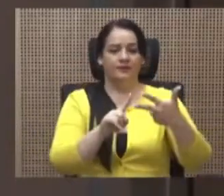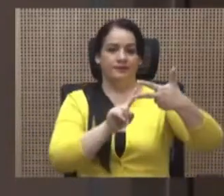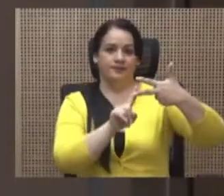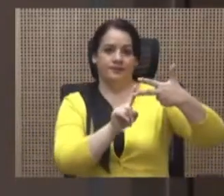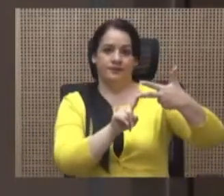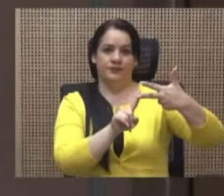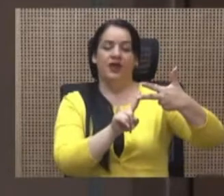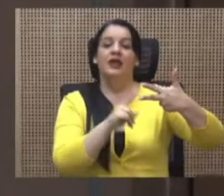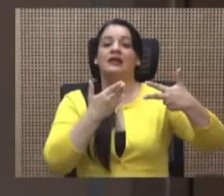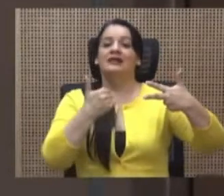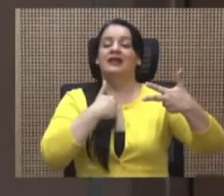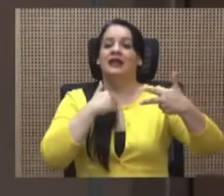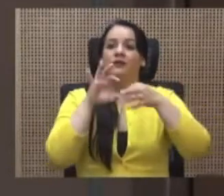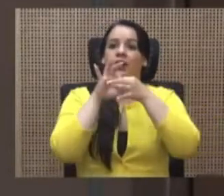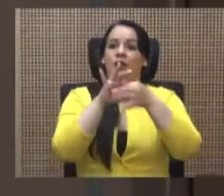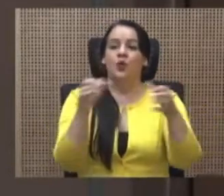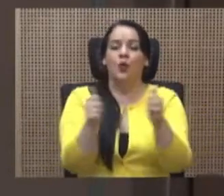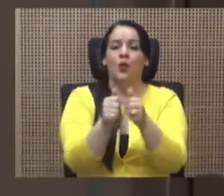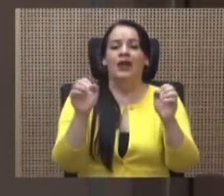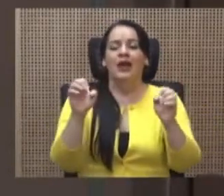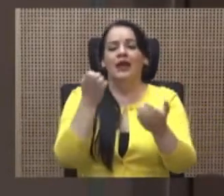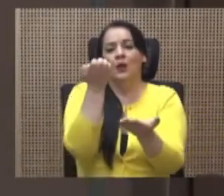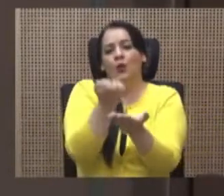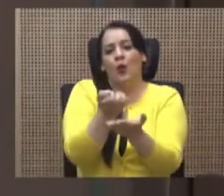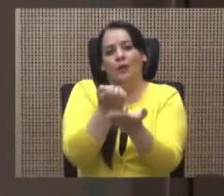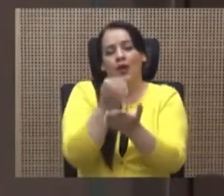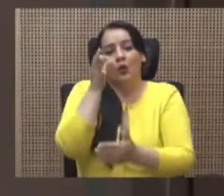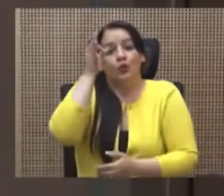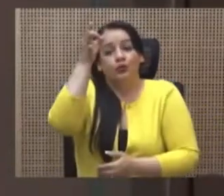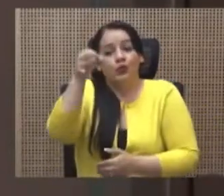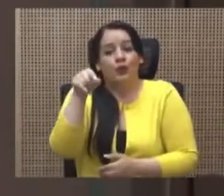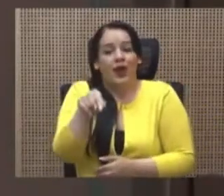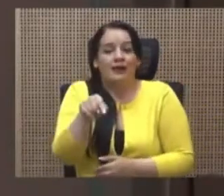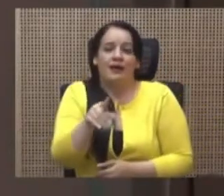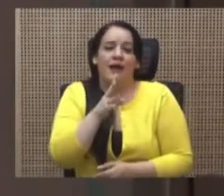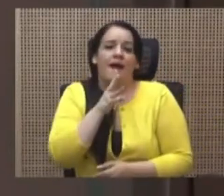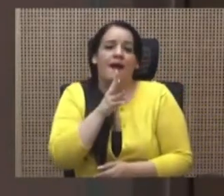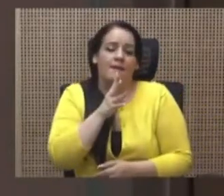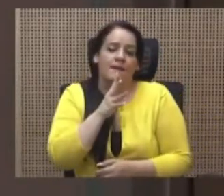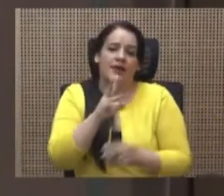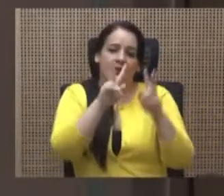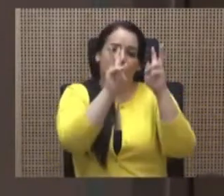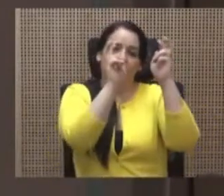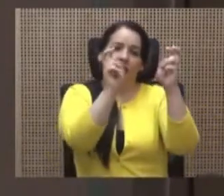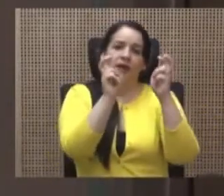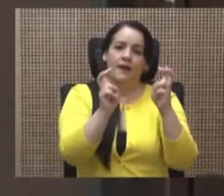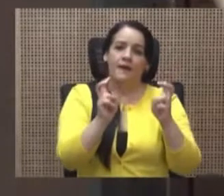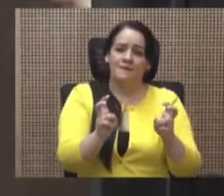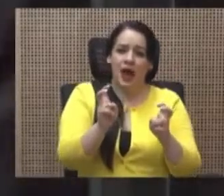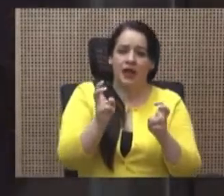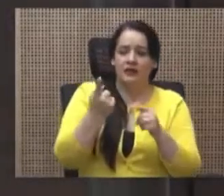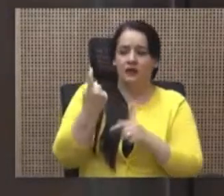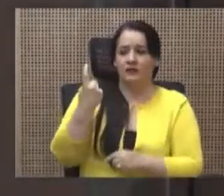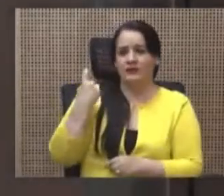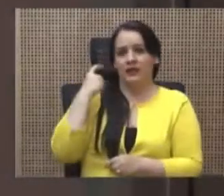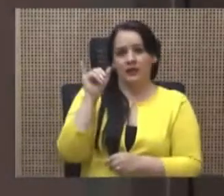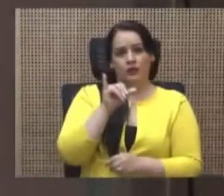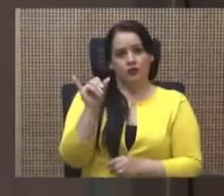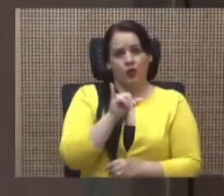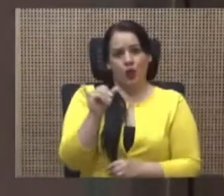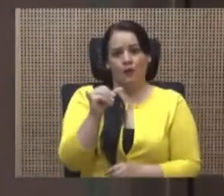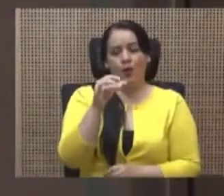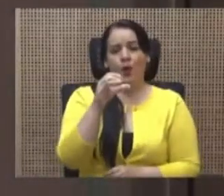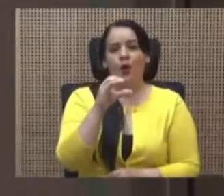tiene que ver con la economía del futuro pero ahí aparte de hablar de temas un poco más recientes como cripto